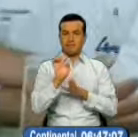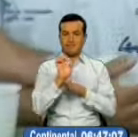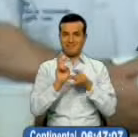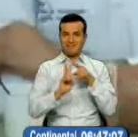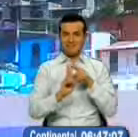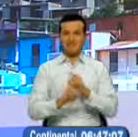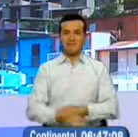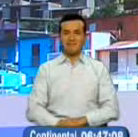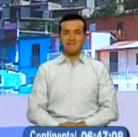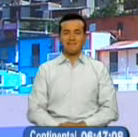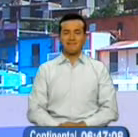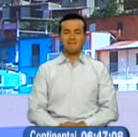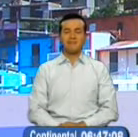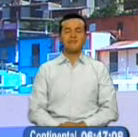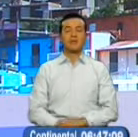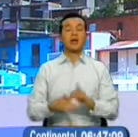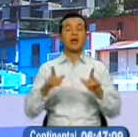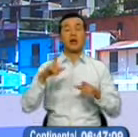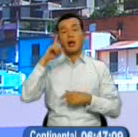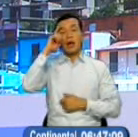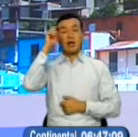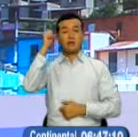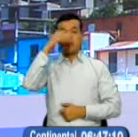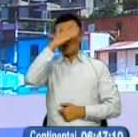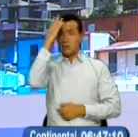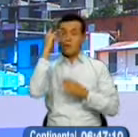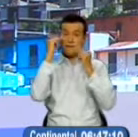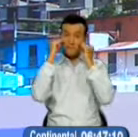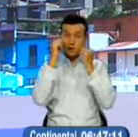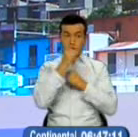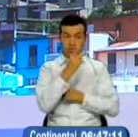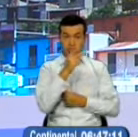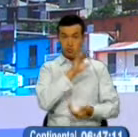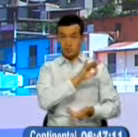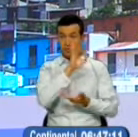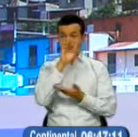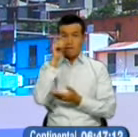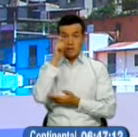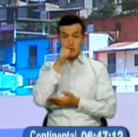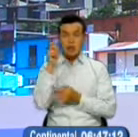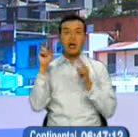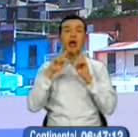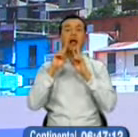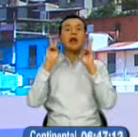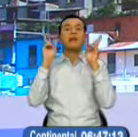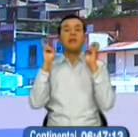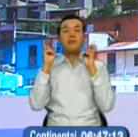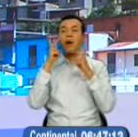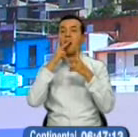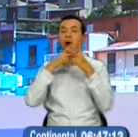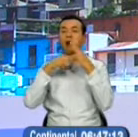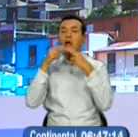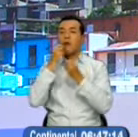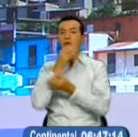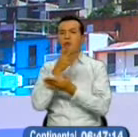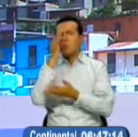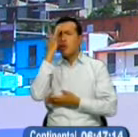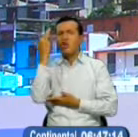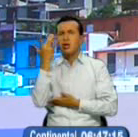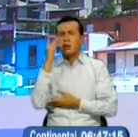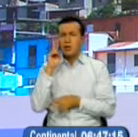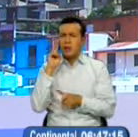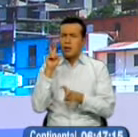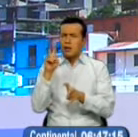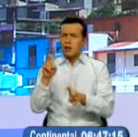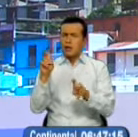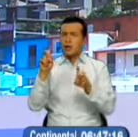TV. Y Guillermo Lasso y Andrés Páez deberán rendir su versión ante la Fiscalía de Delitos contra la Fe Pública. Esto como parte de la investigación